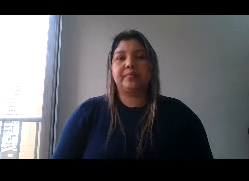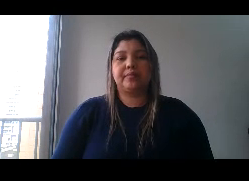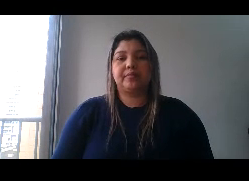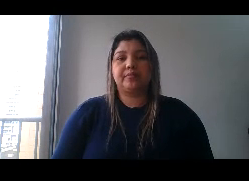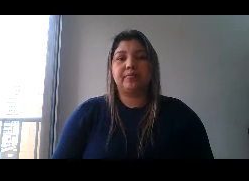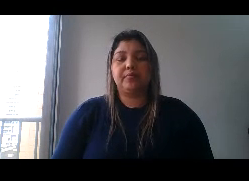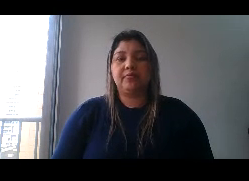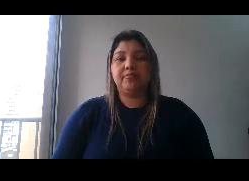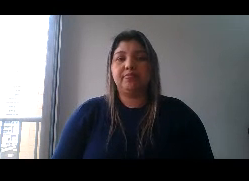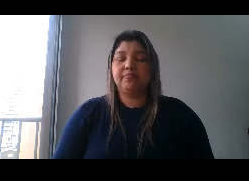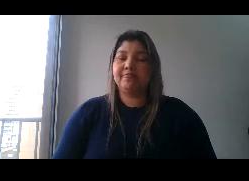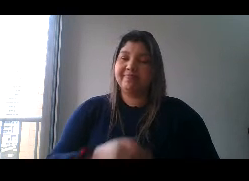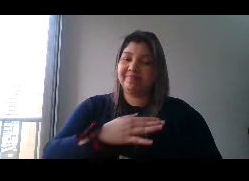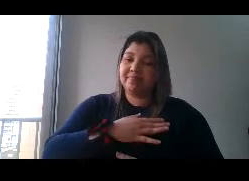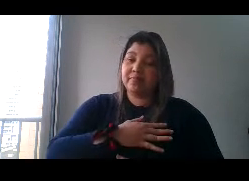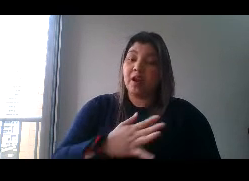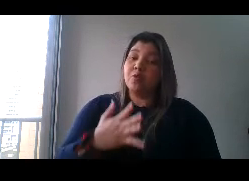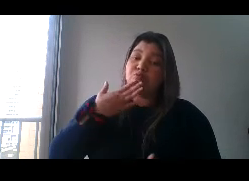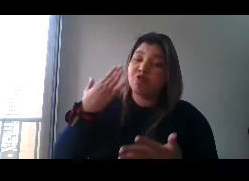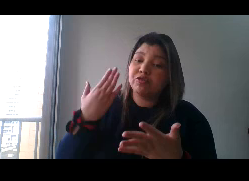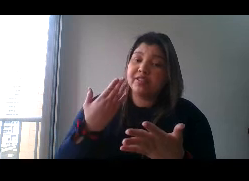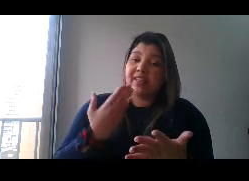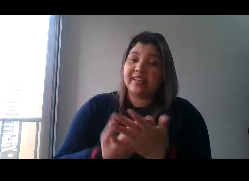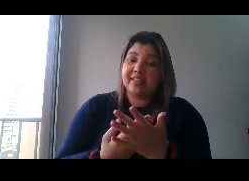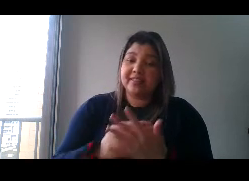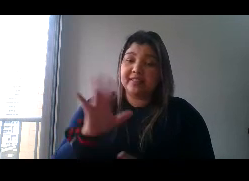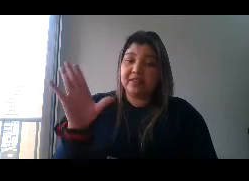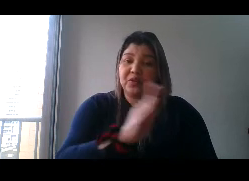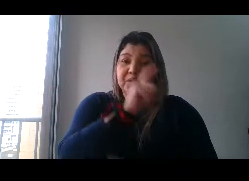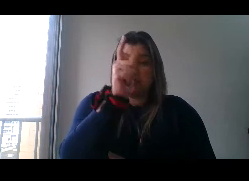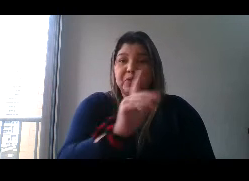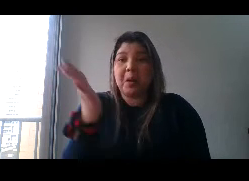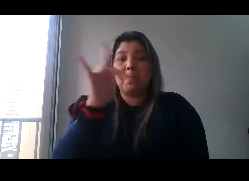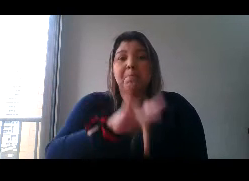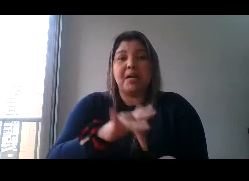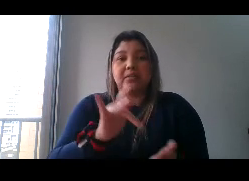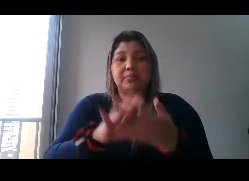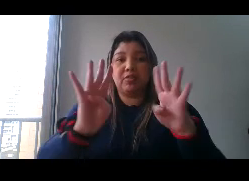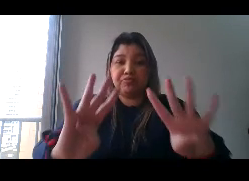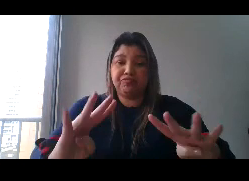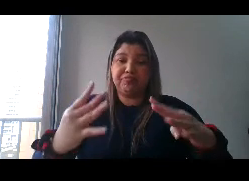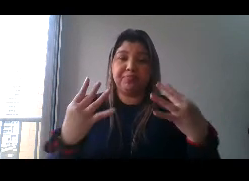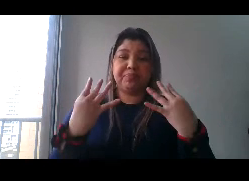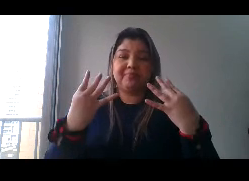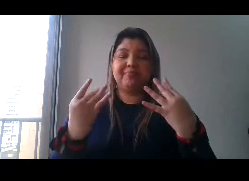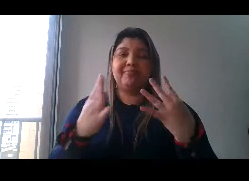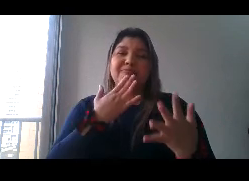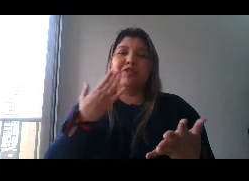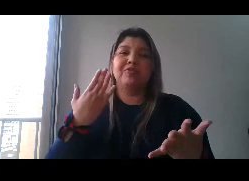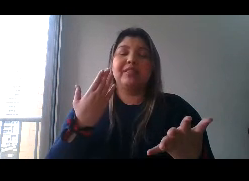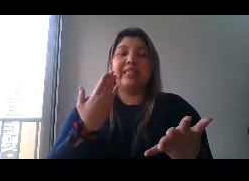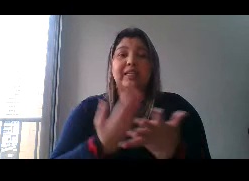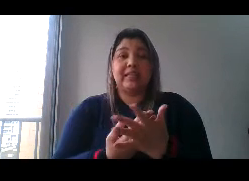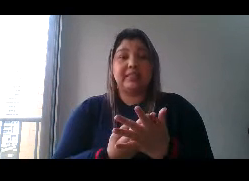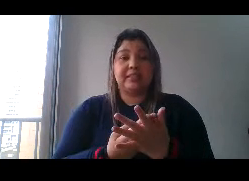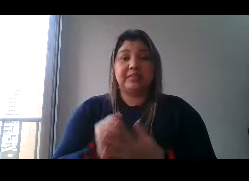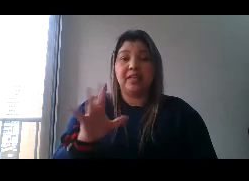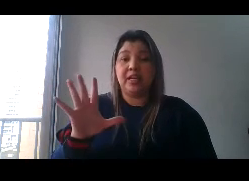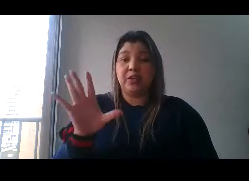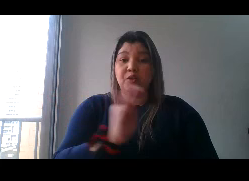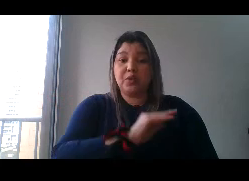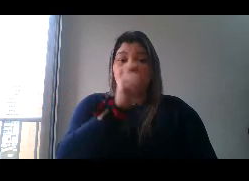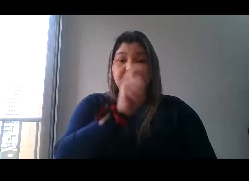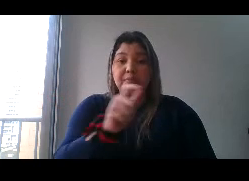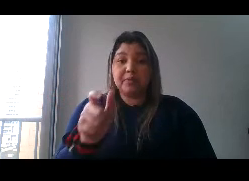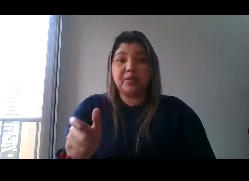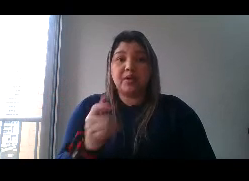Bueno, muchas gracias a todos los participantes, a todos aquellos que tomaron